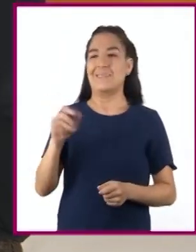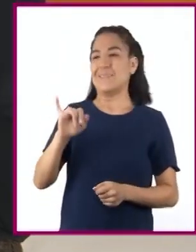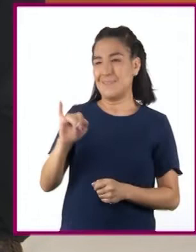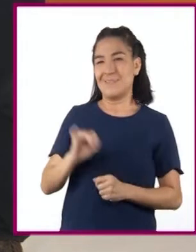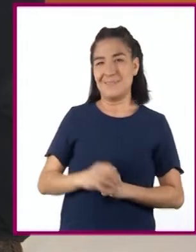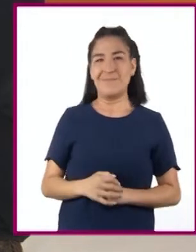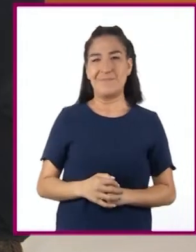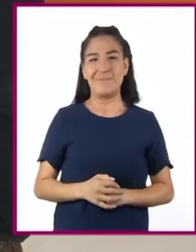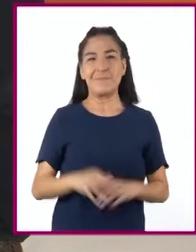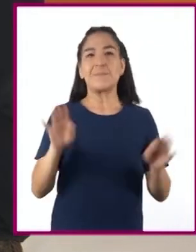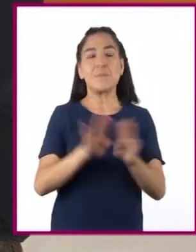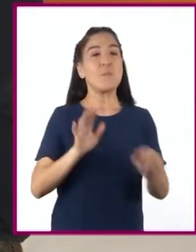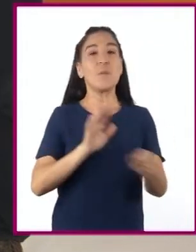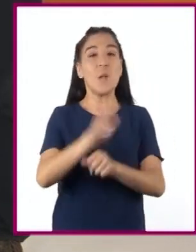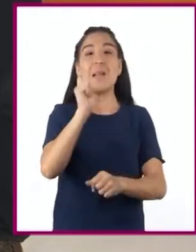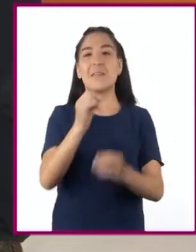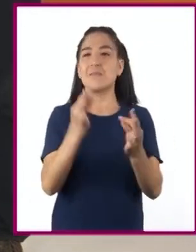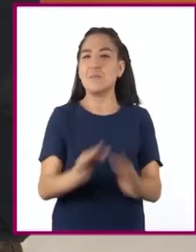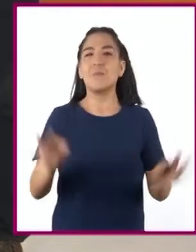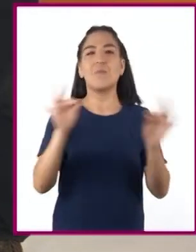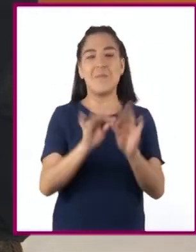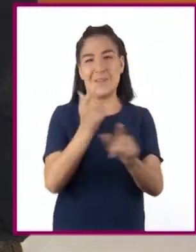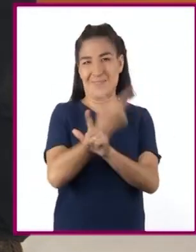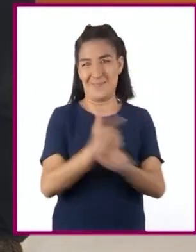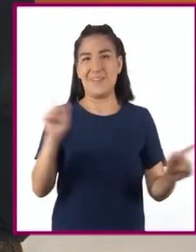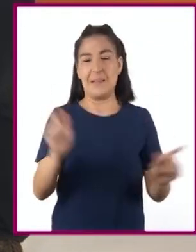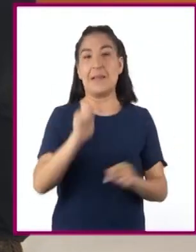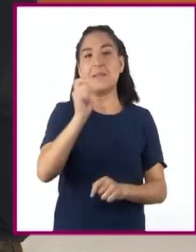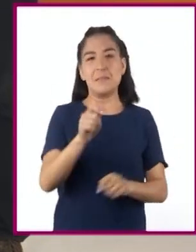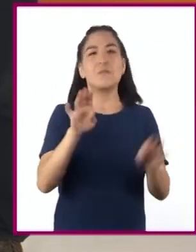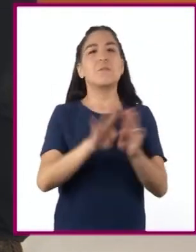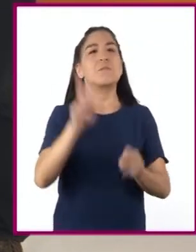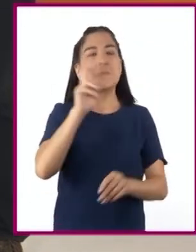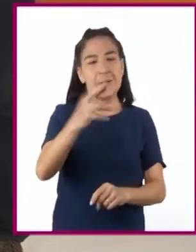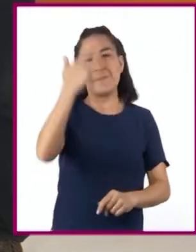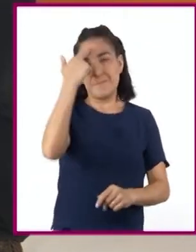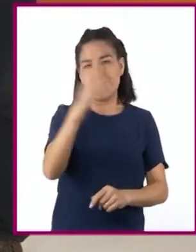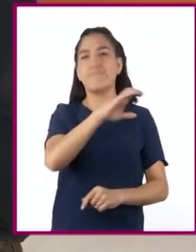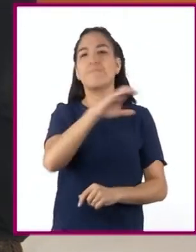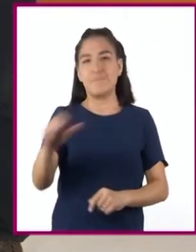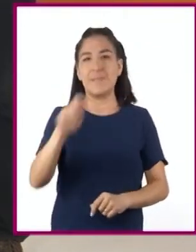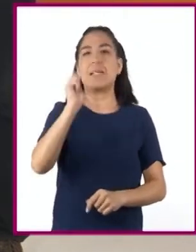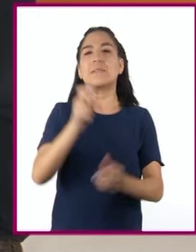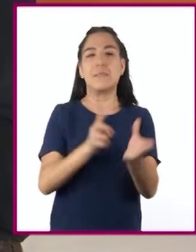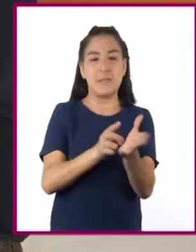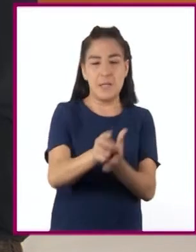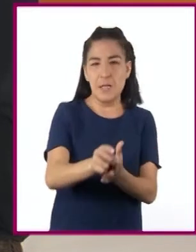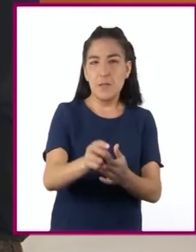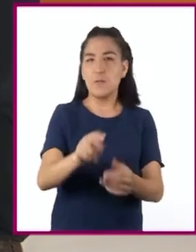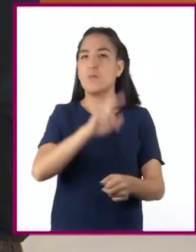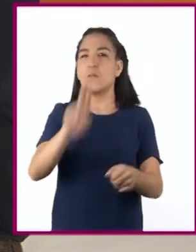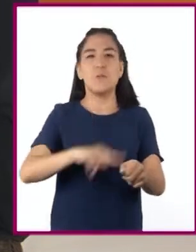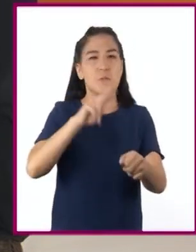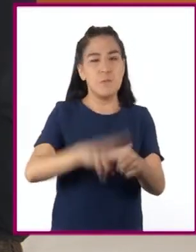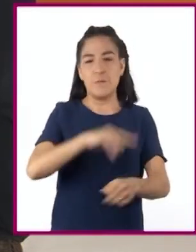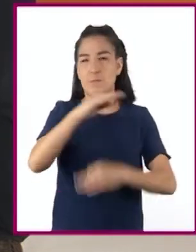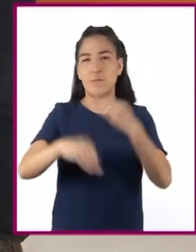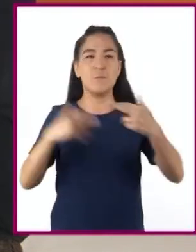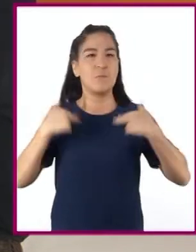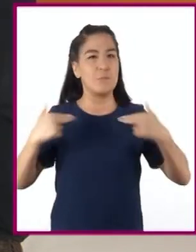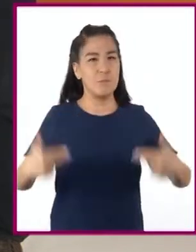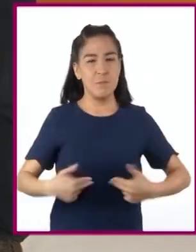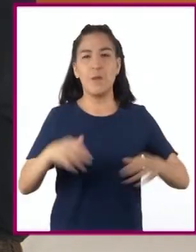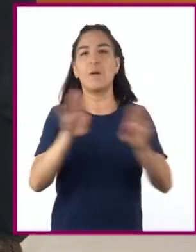es. Otro punto importante sobre la libertad tiene que ver con el reconocimiento al derecho natural de los seres humanos a